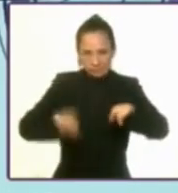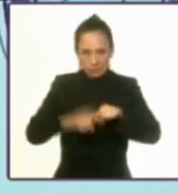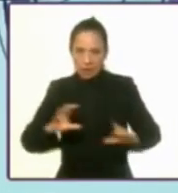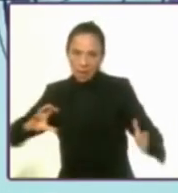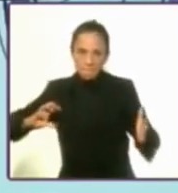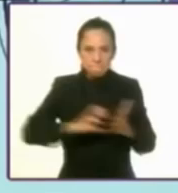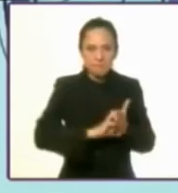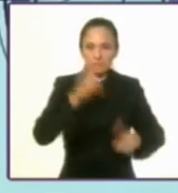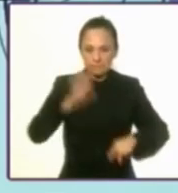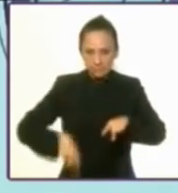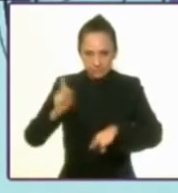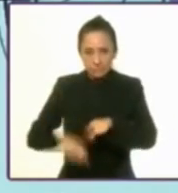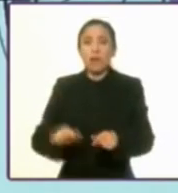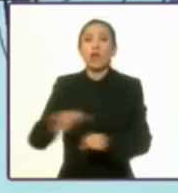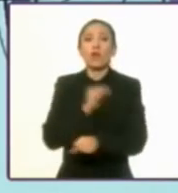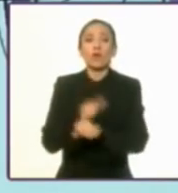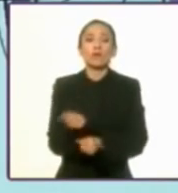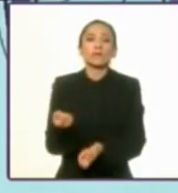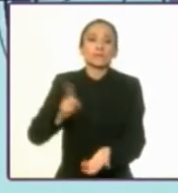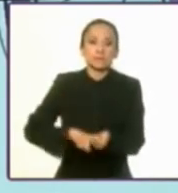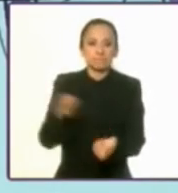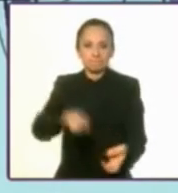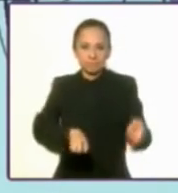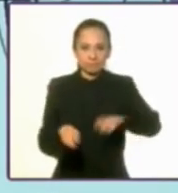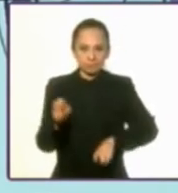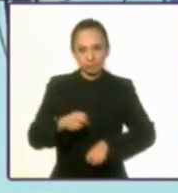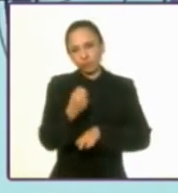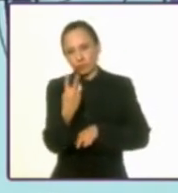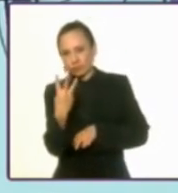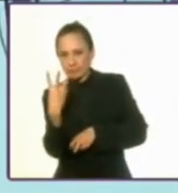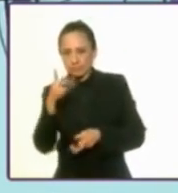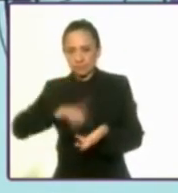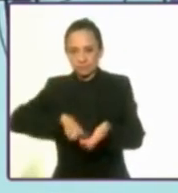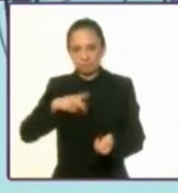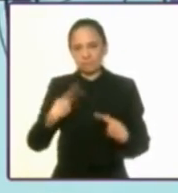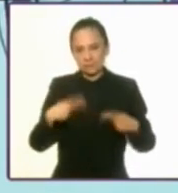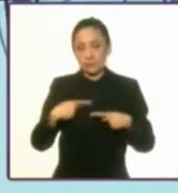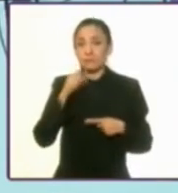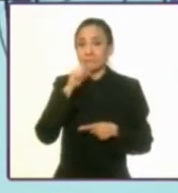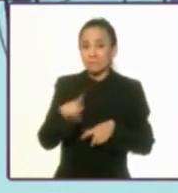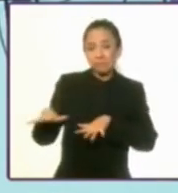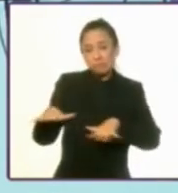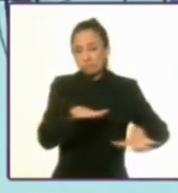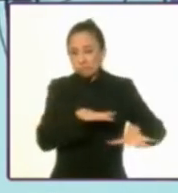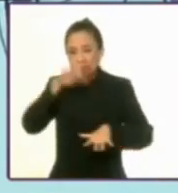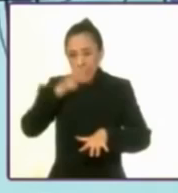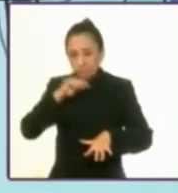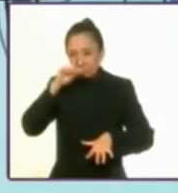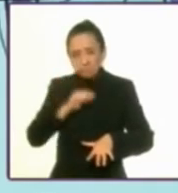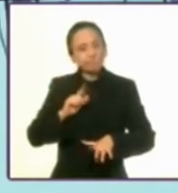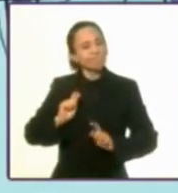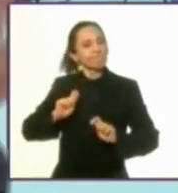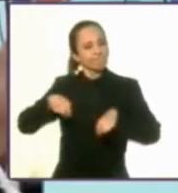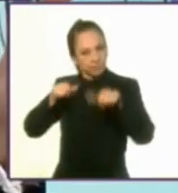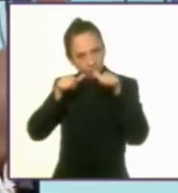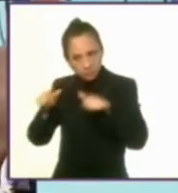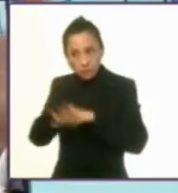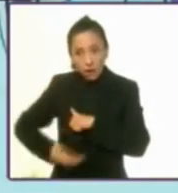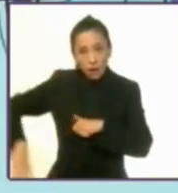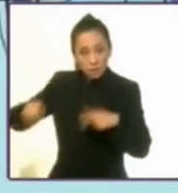de tres personas terminar la reconstrucción del sismo sin cobrarle a los damnificados